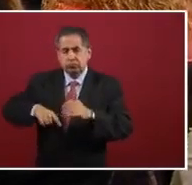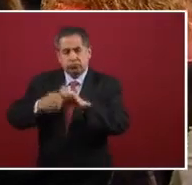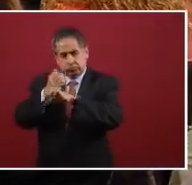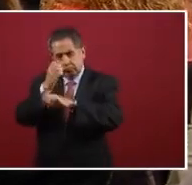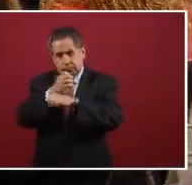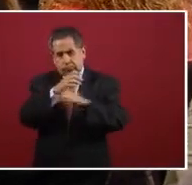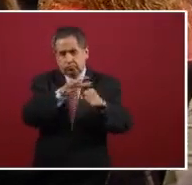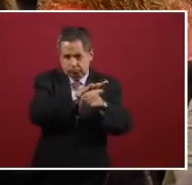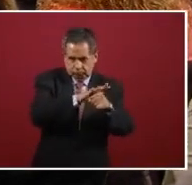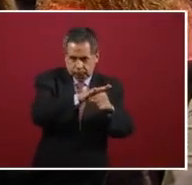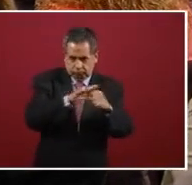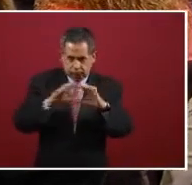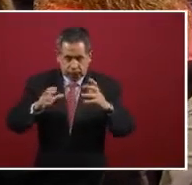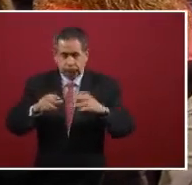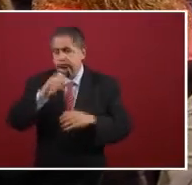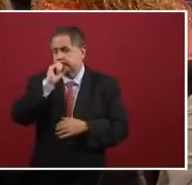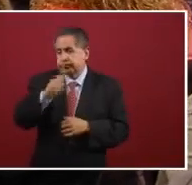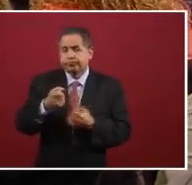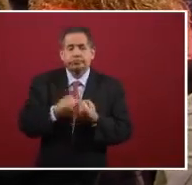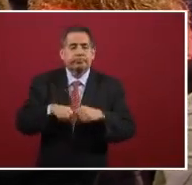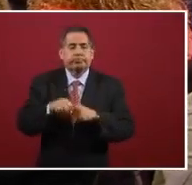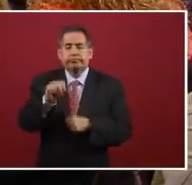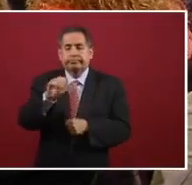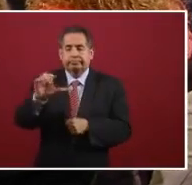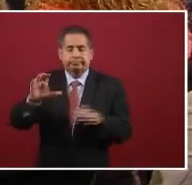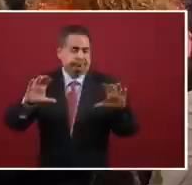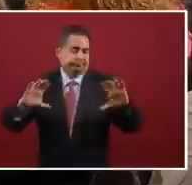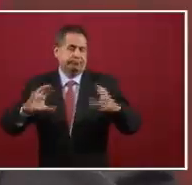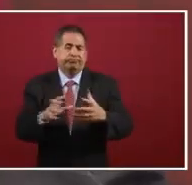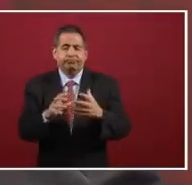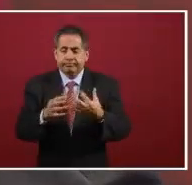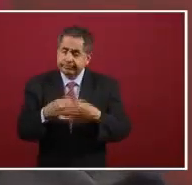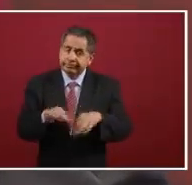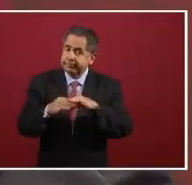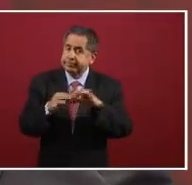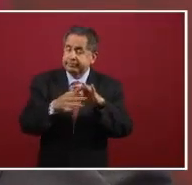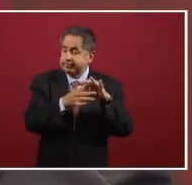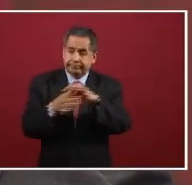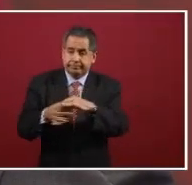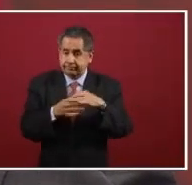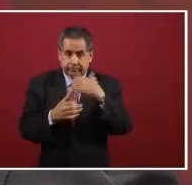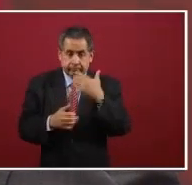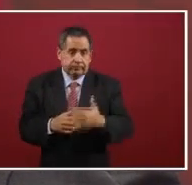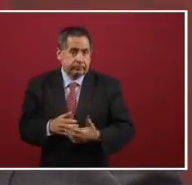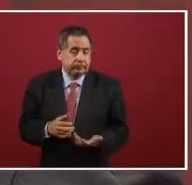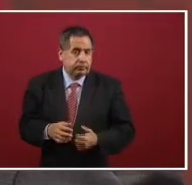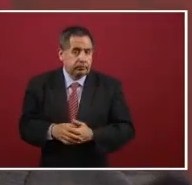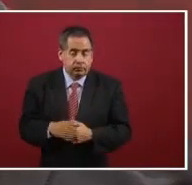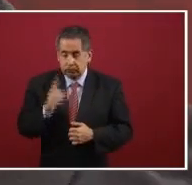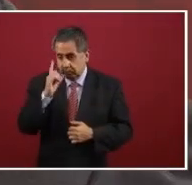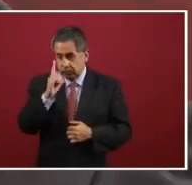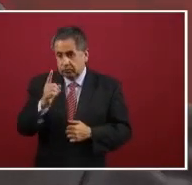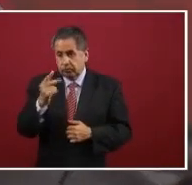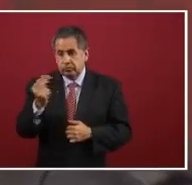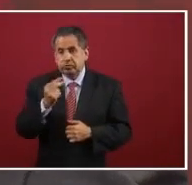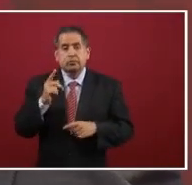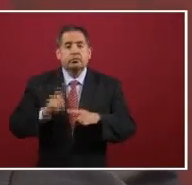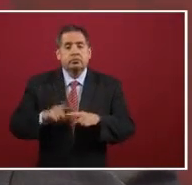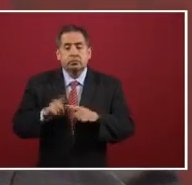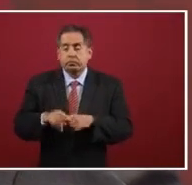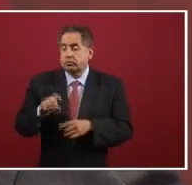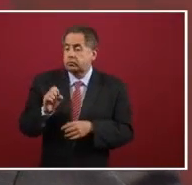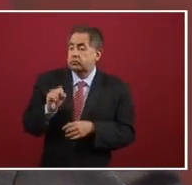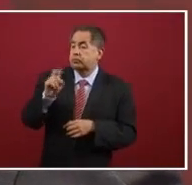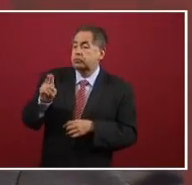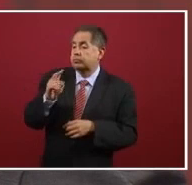como de la sociedad civil, una red muy importante. Entonces, lo primero que se hizo por parte del